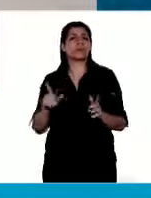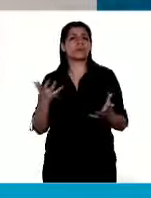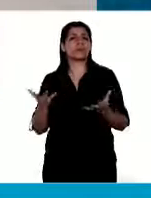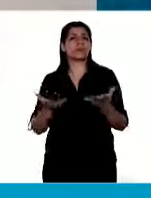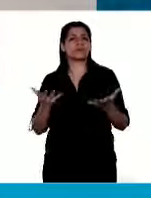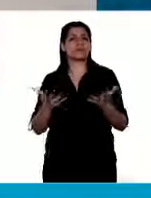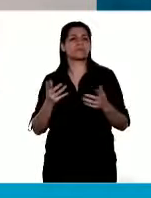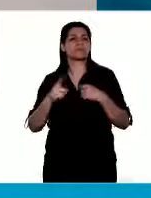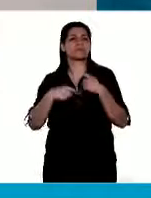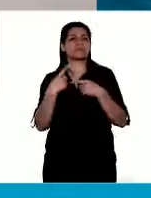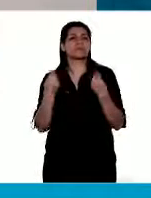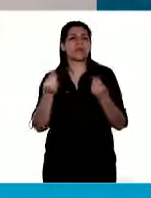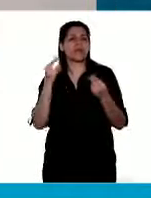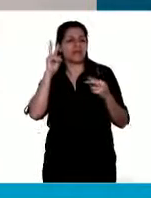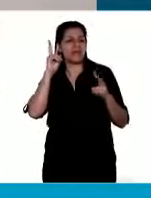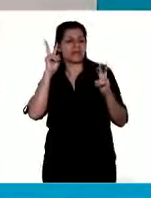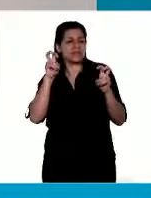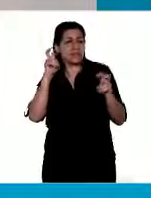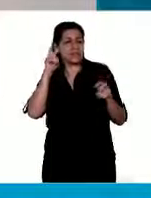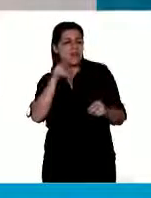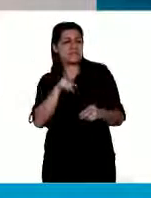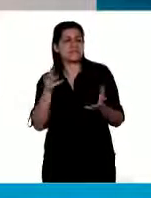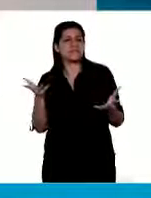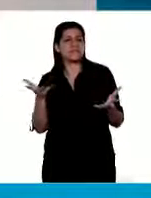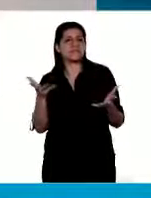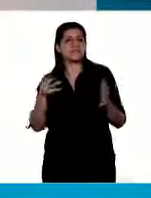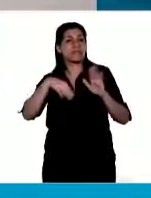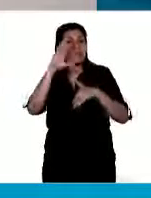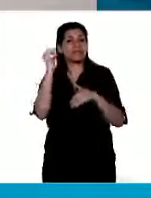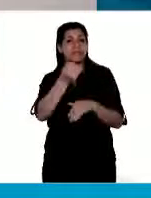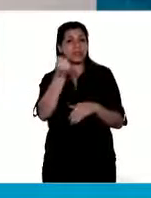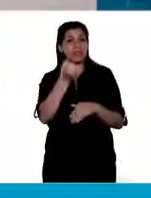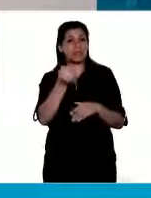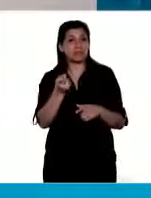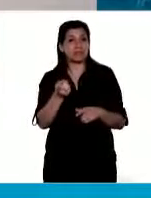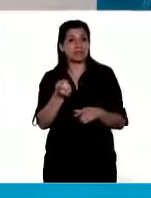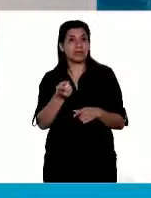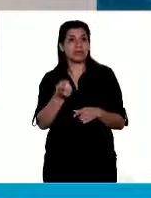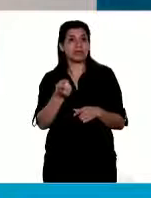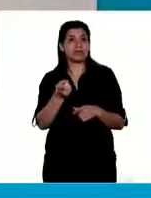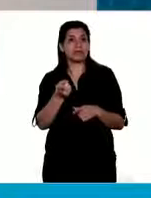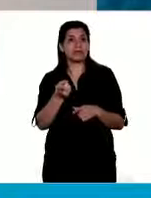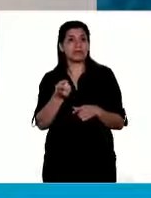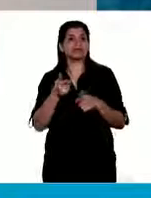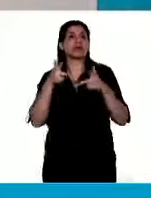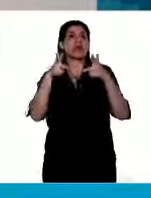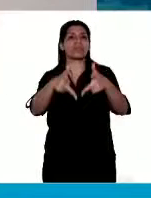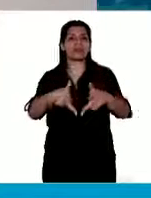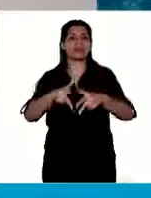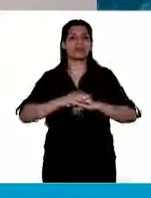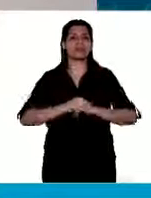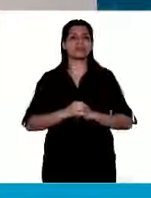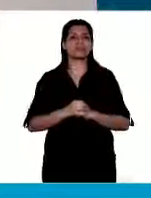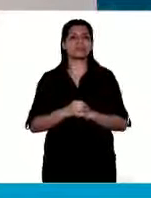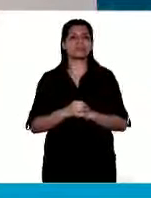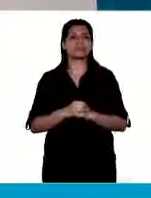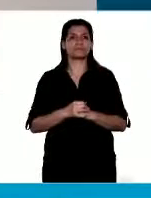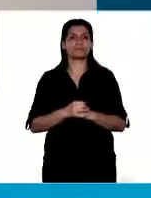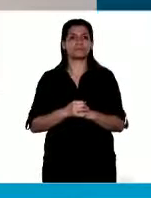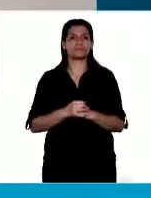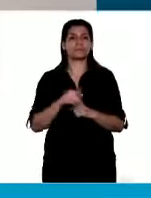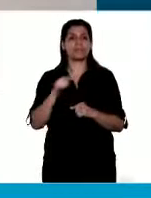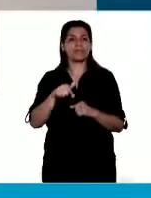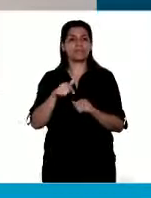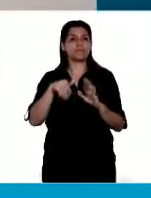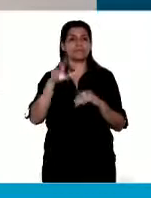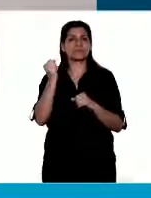seguir haciendo hincapié en eso. Lo fundamental, señor presidente, que quería dejar como corolario es eso, es el diálogo.